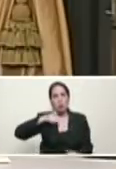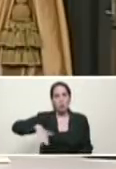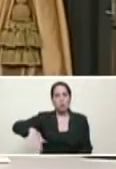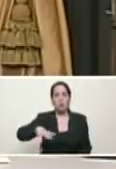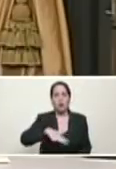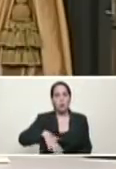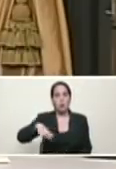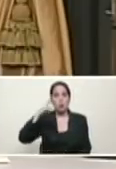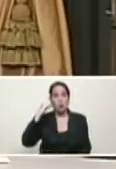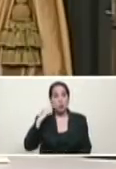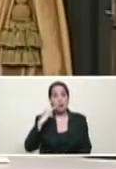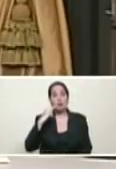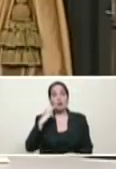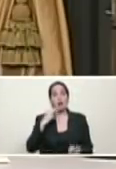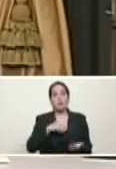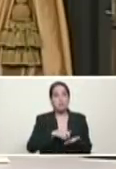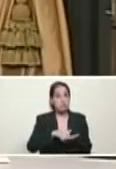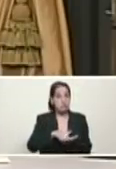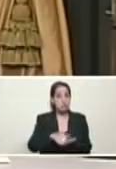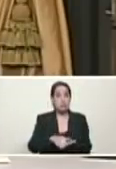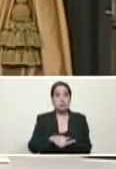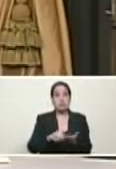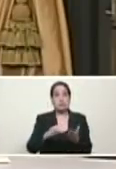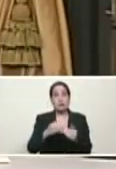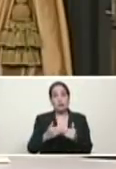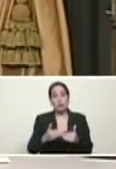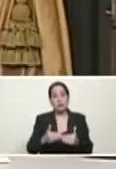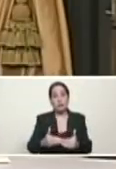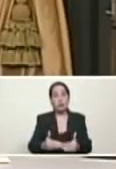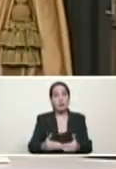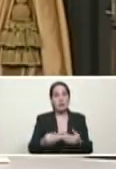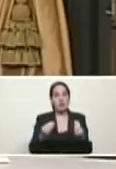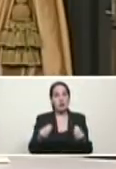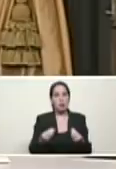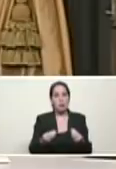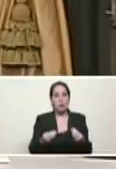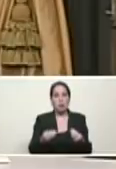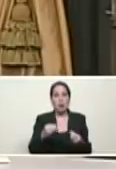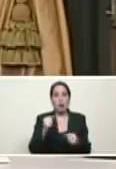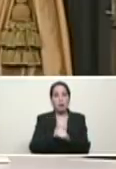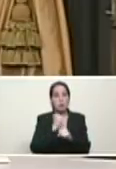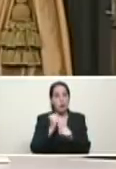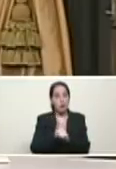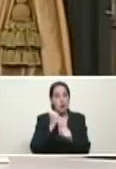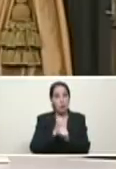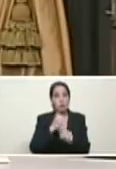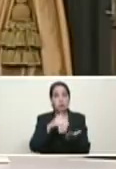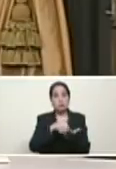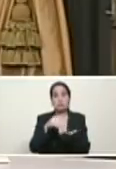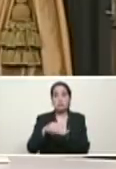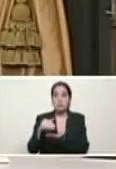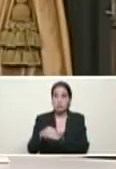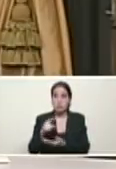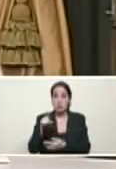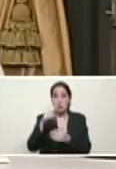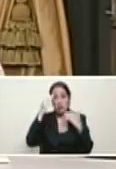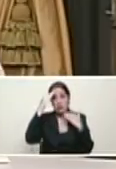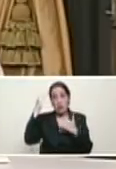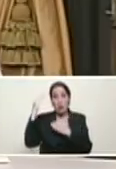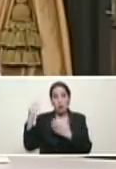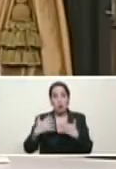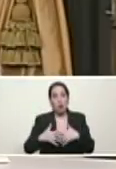Bolívar, firme, rodilla en tierra, adelante en la vanguardia y a la clase obrera, sí, a la clase obrera de